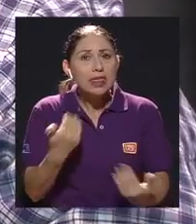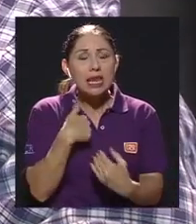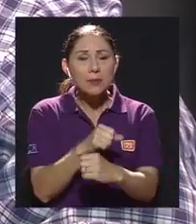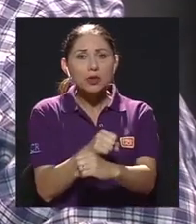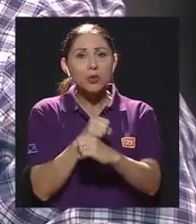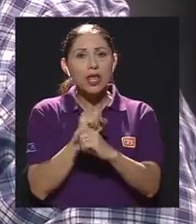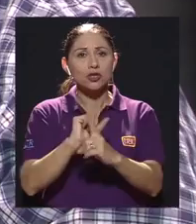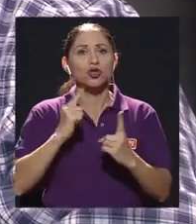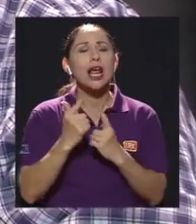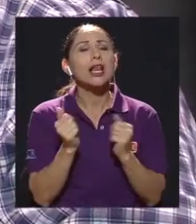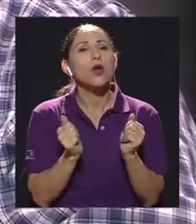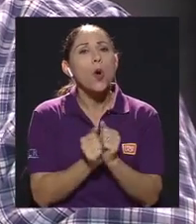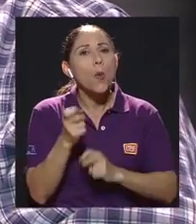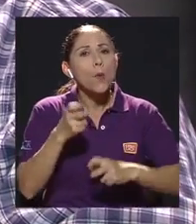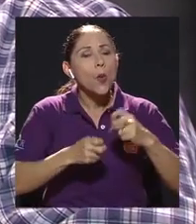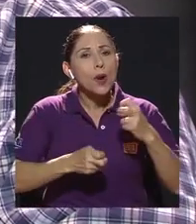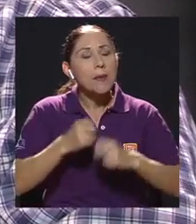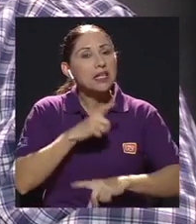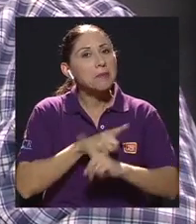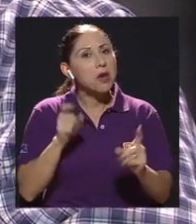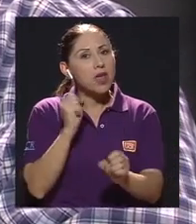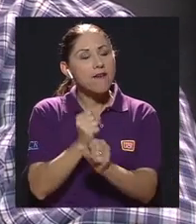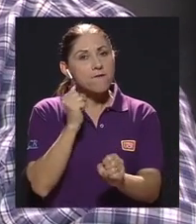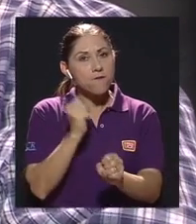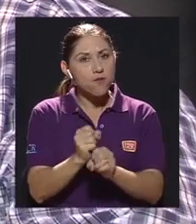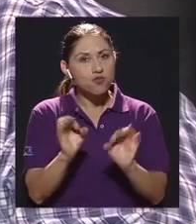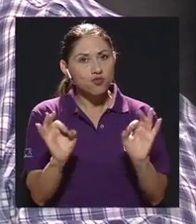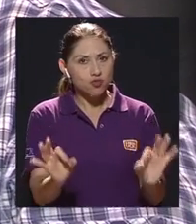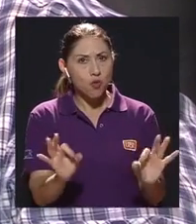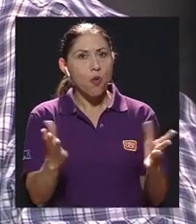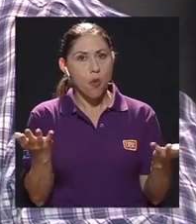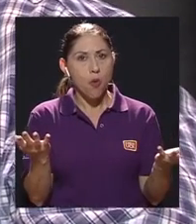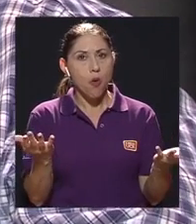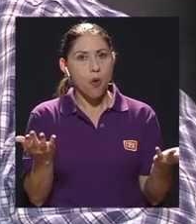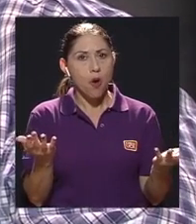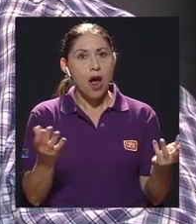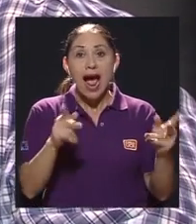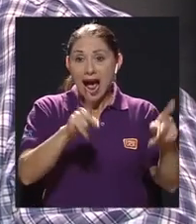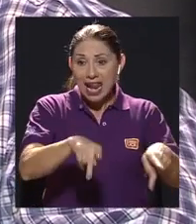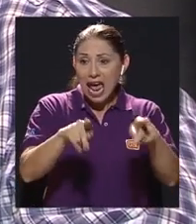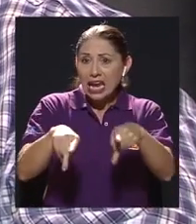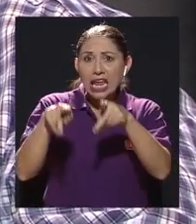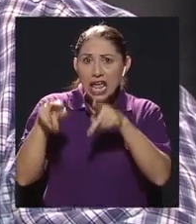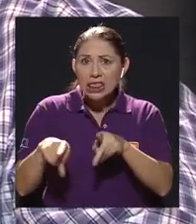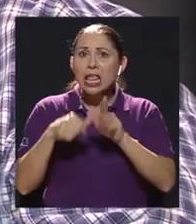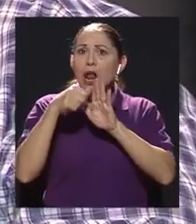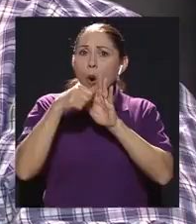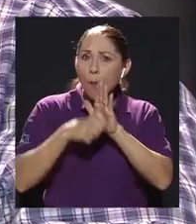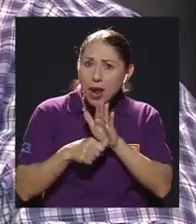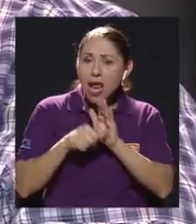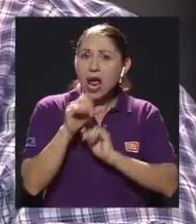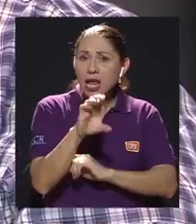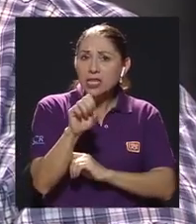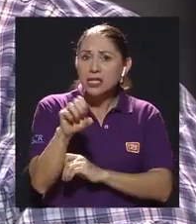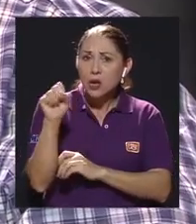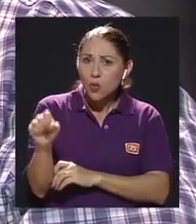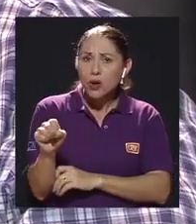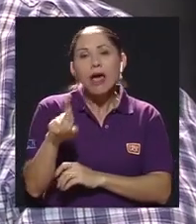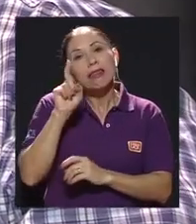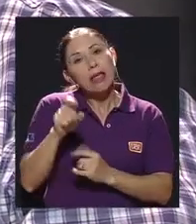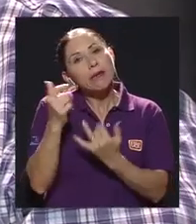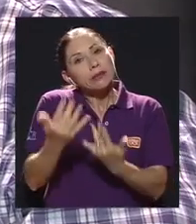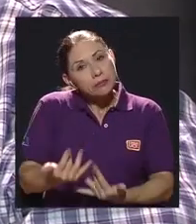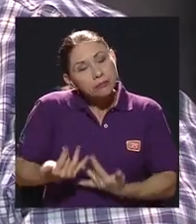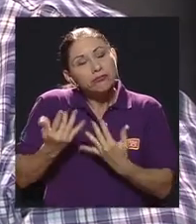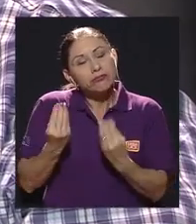con problemas, pero que funciona. A la gente la operan en el seguro, tienen que hacer largas colas, ese